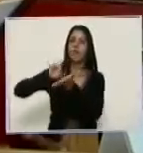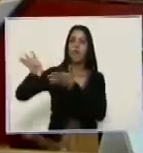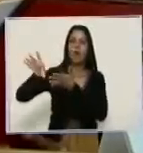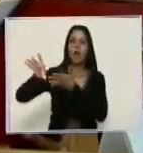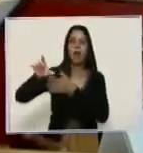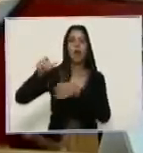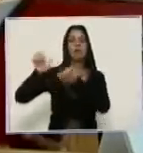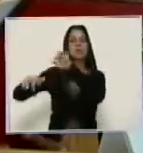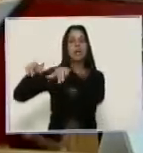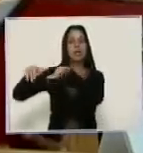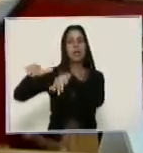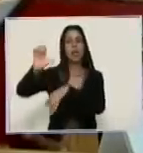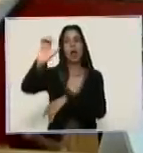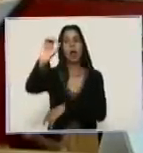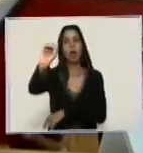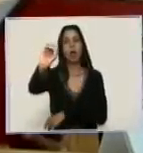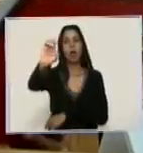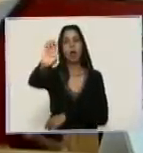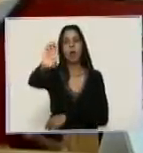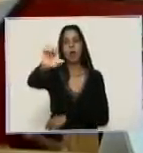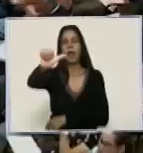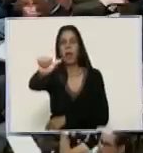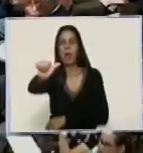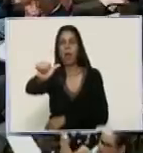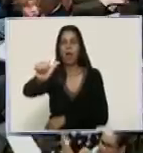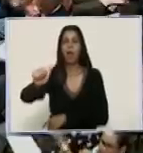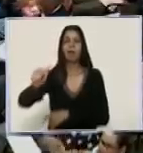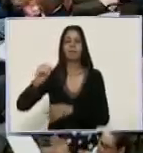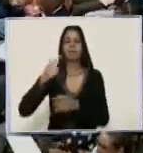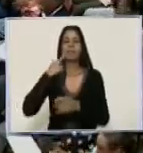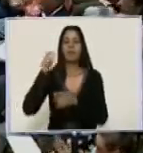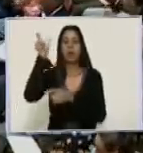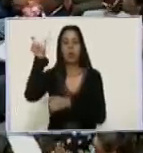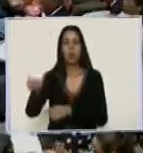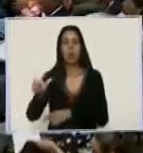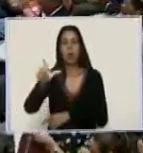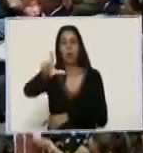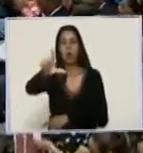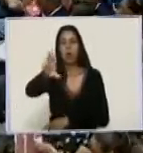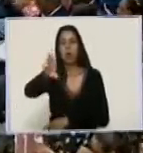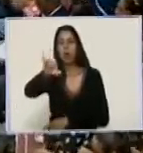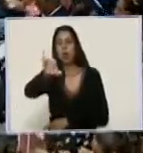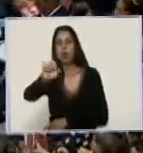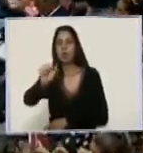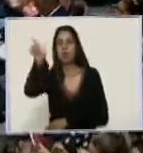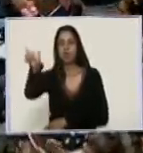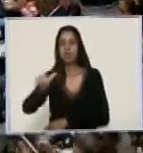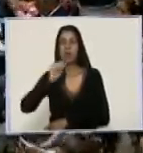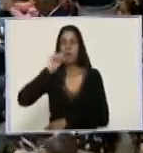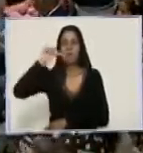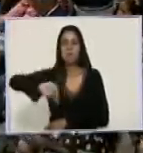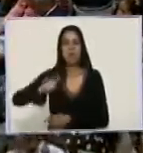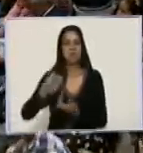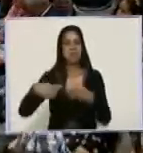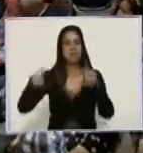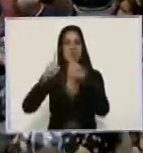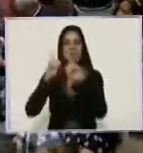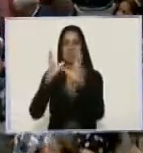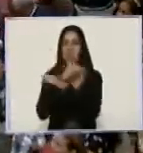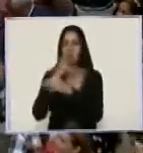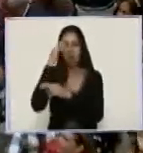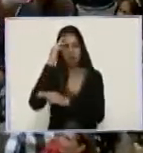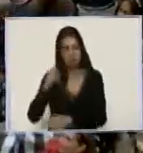como secretario general de la Organización de Estados Americanos por indigno para ocupar ese cargo